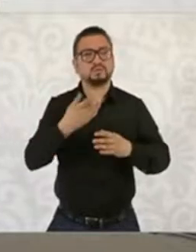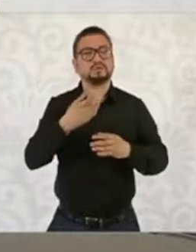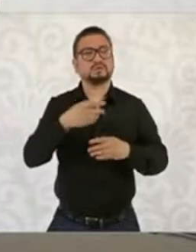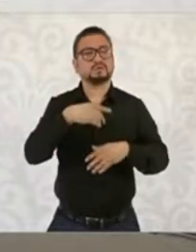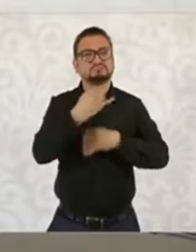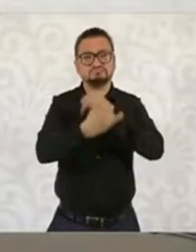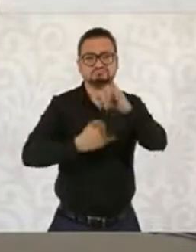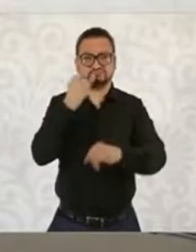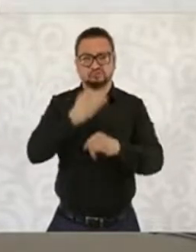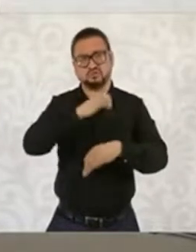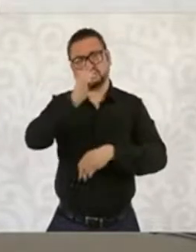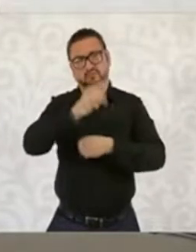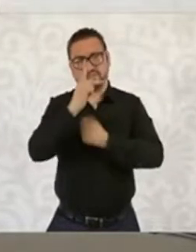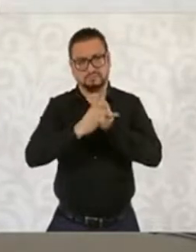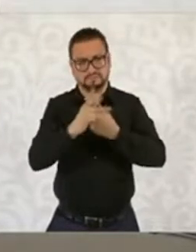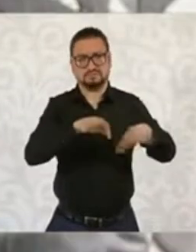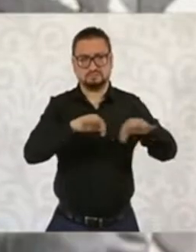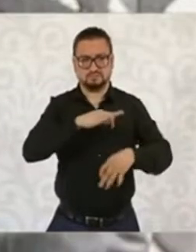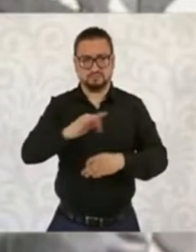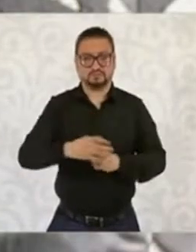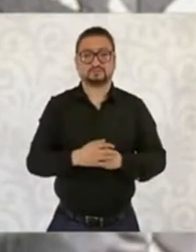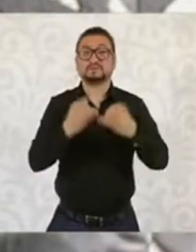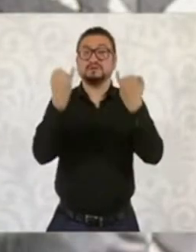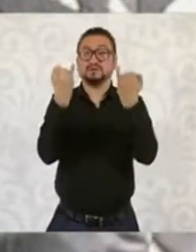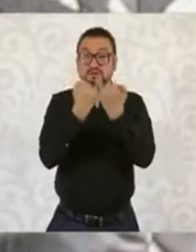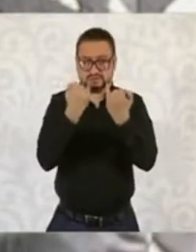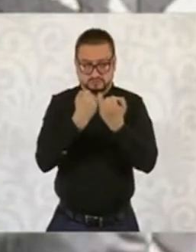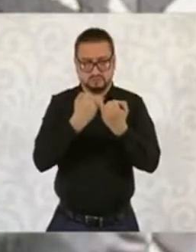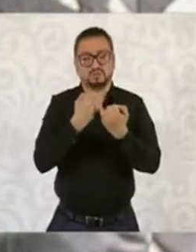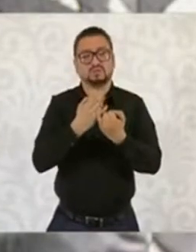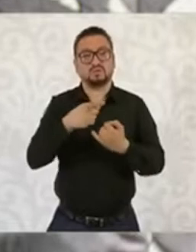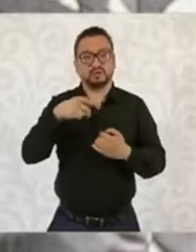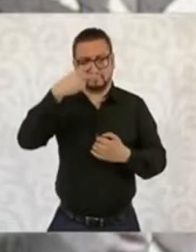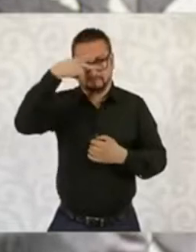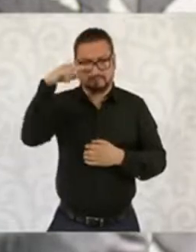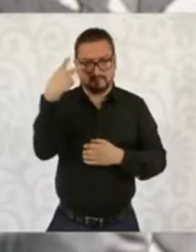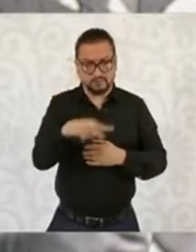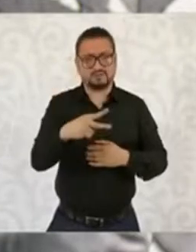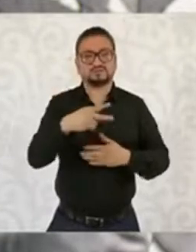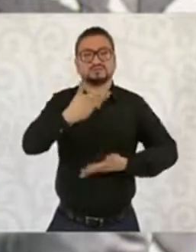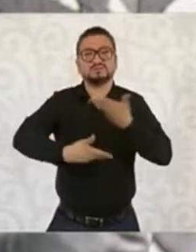internacional. En el marco, además de la estrategia México te abraza, el Servicio